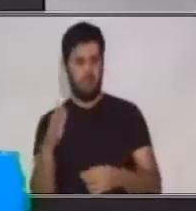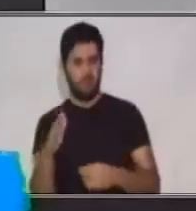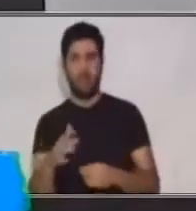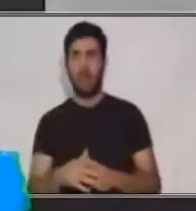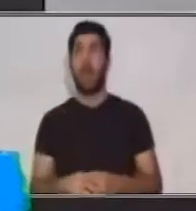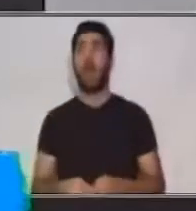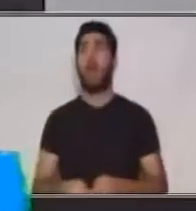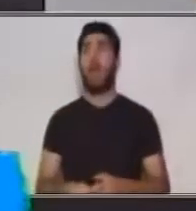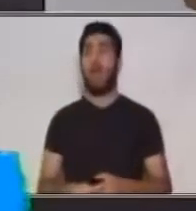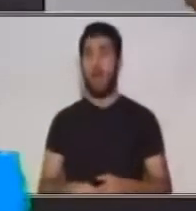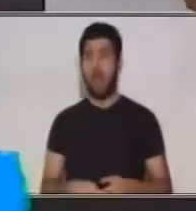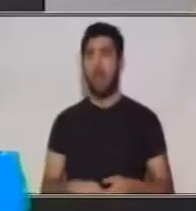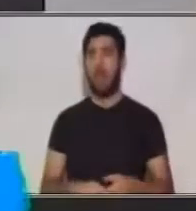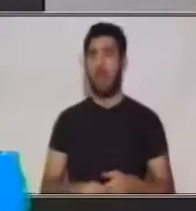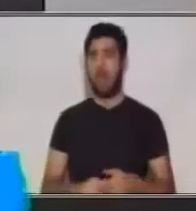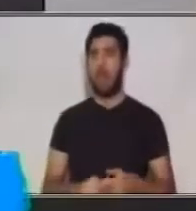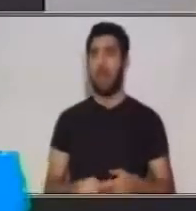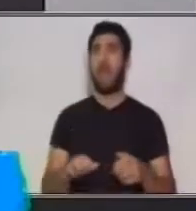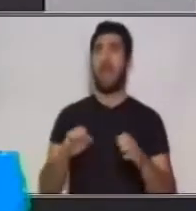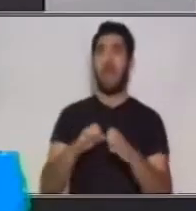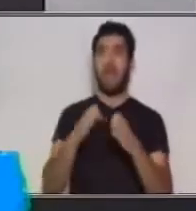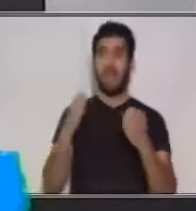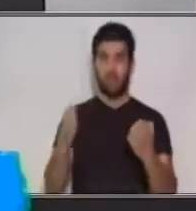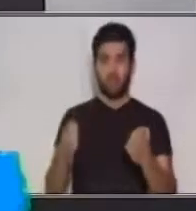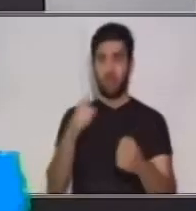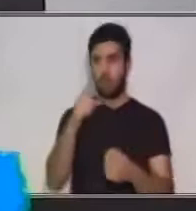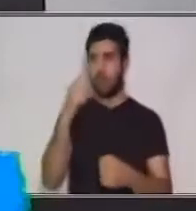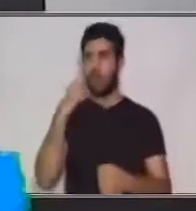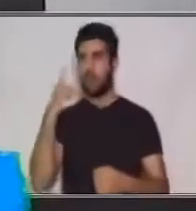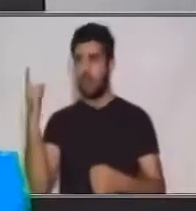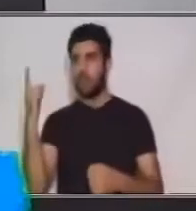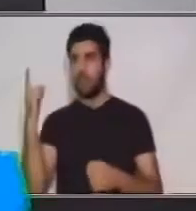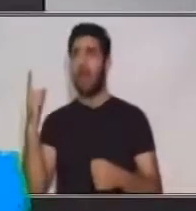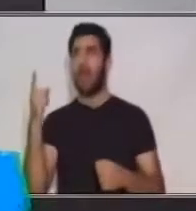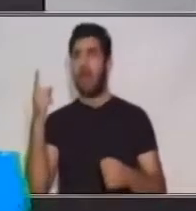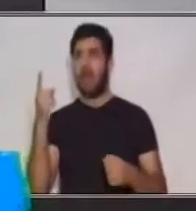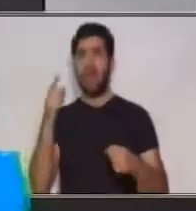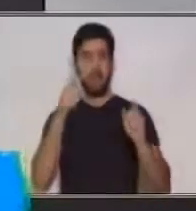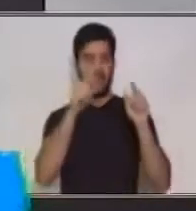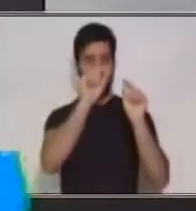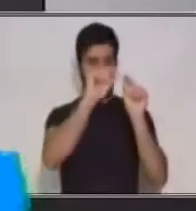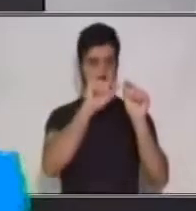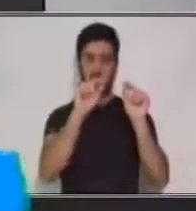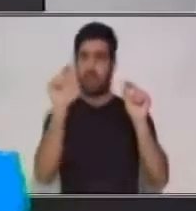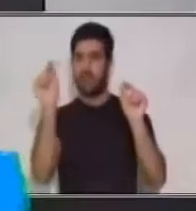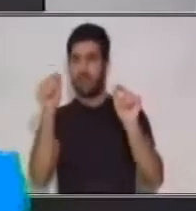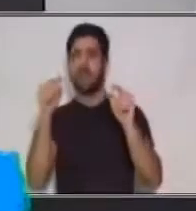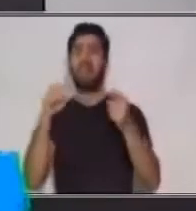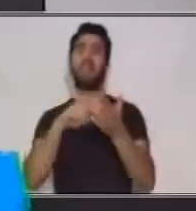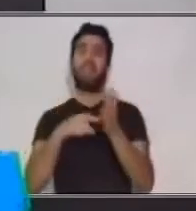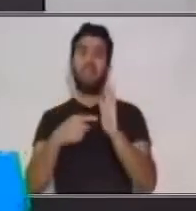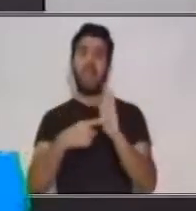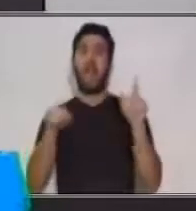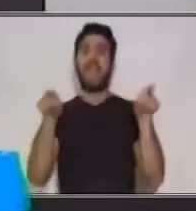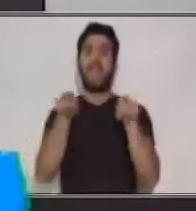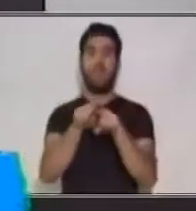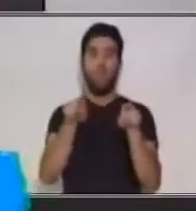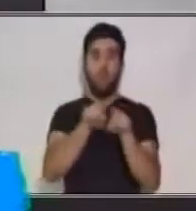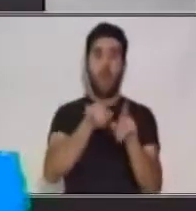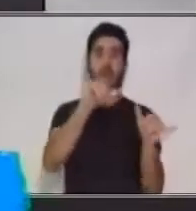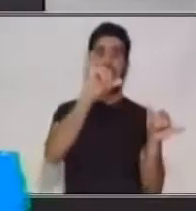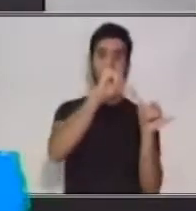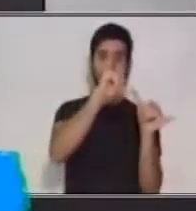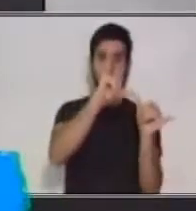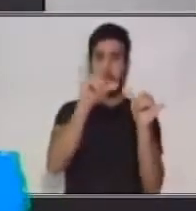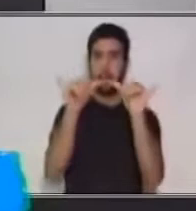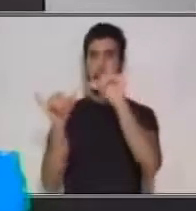congruentes. Eso quiere decir esa marca que aparece en cada lado, que son de igual medida. De igual medida. Entonces me quiere decir que